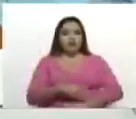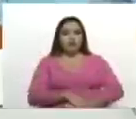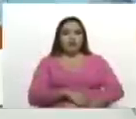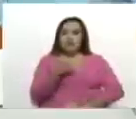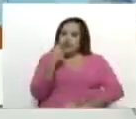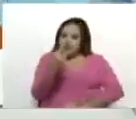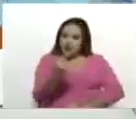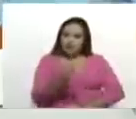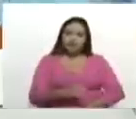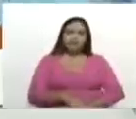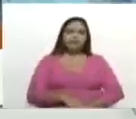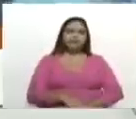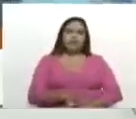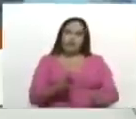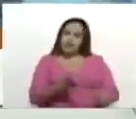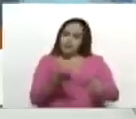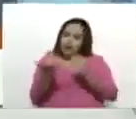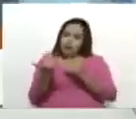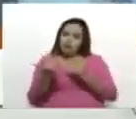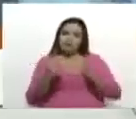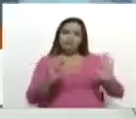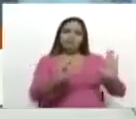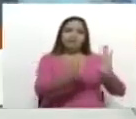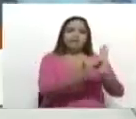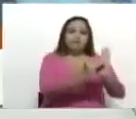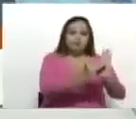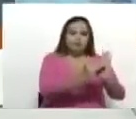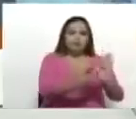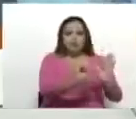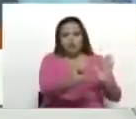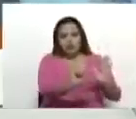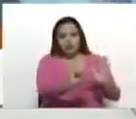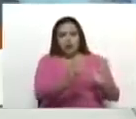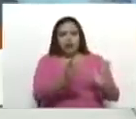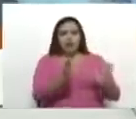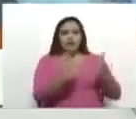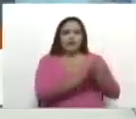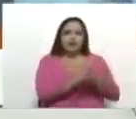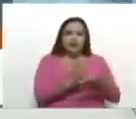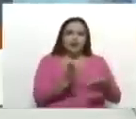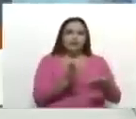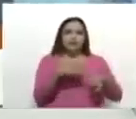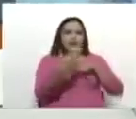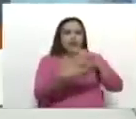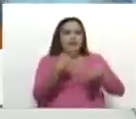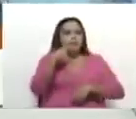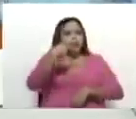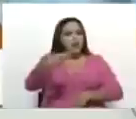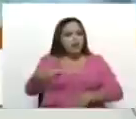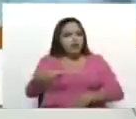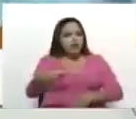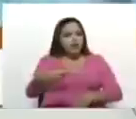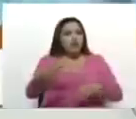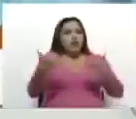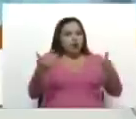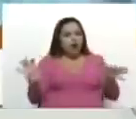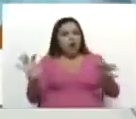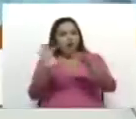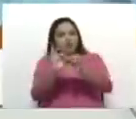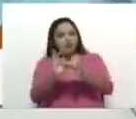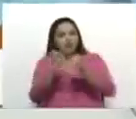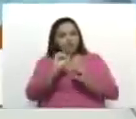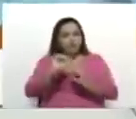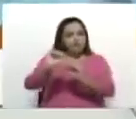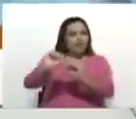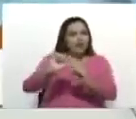vamos a postergar la diatriba política y enfrentemos junto la